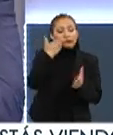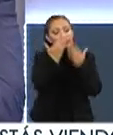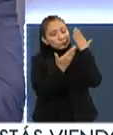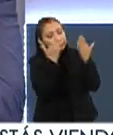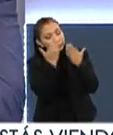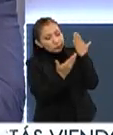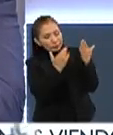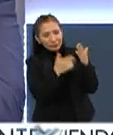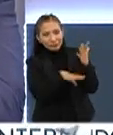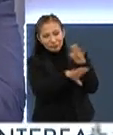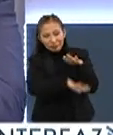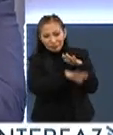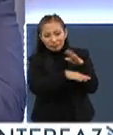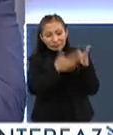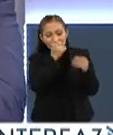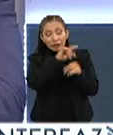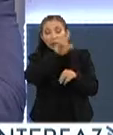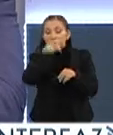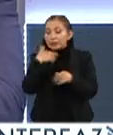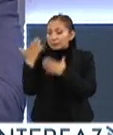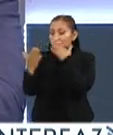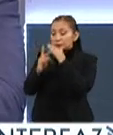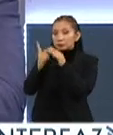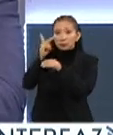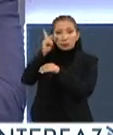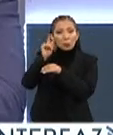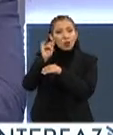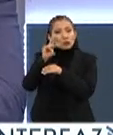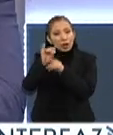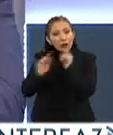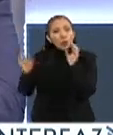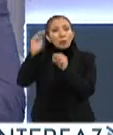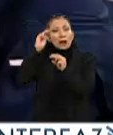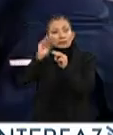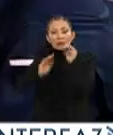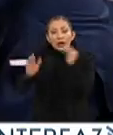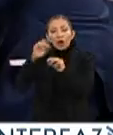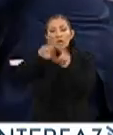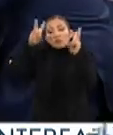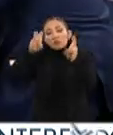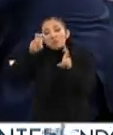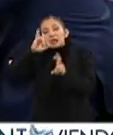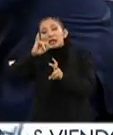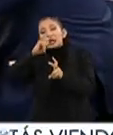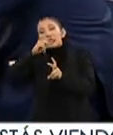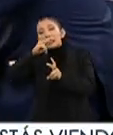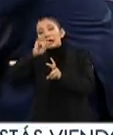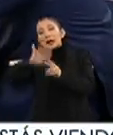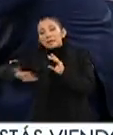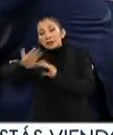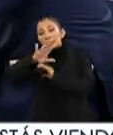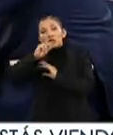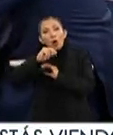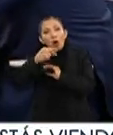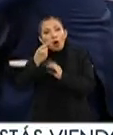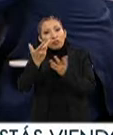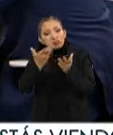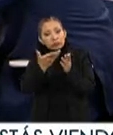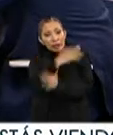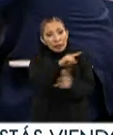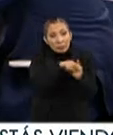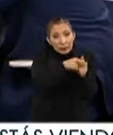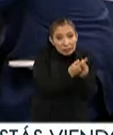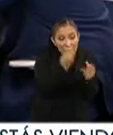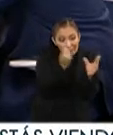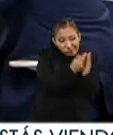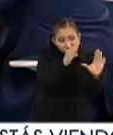y después un posgrado, alguna maestría o doctorado que tuviera que ver con ingeniería ambiental y no una formación desde la